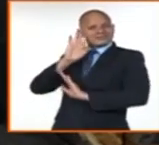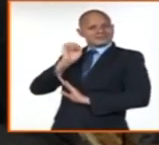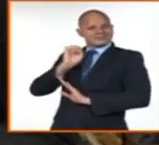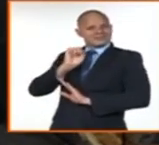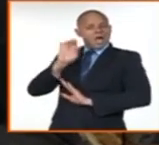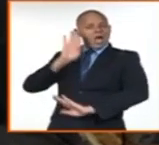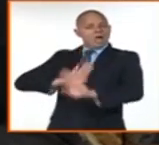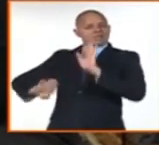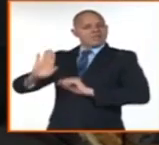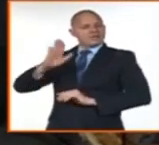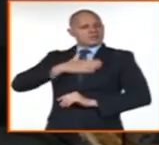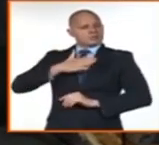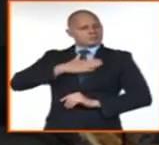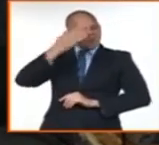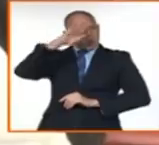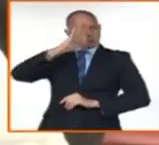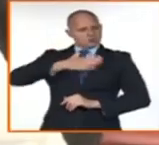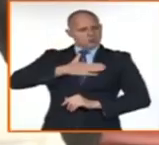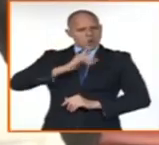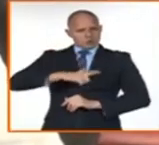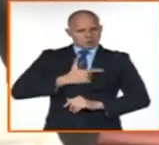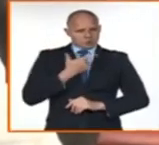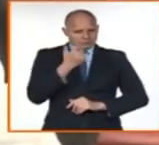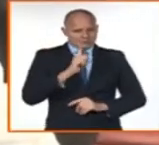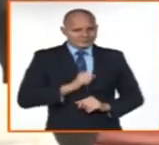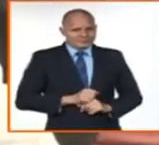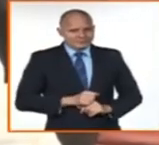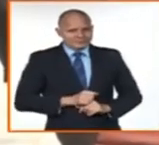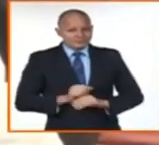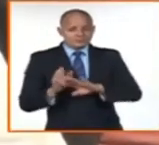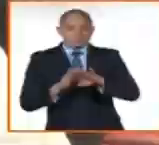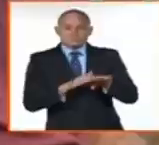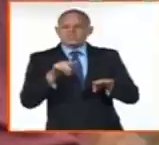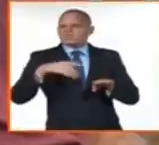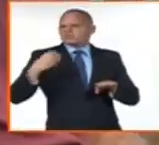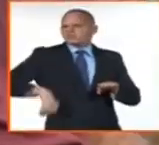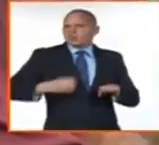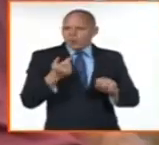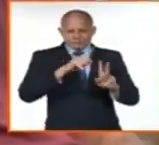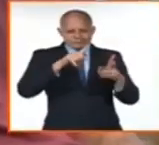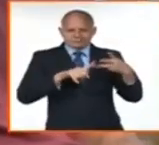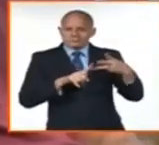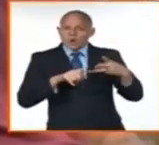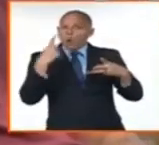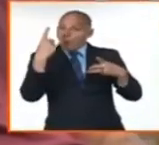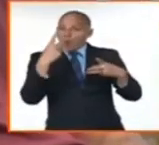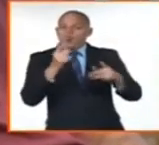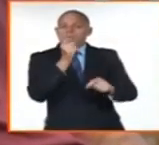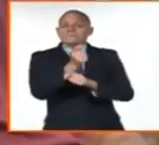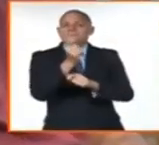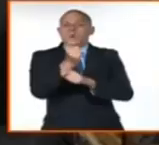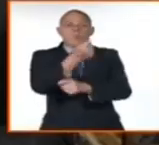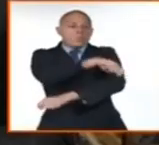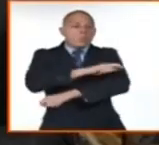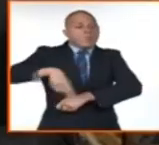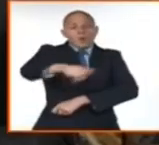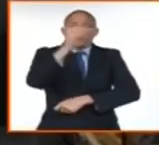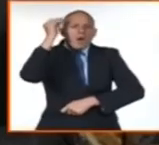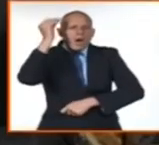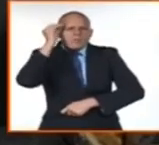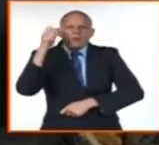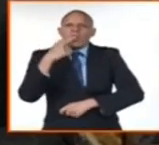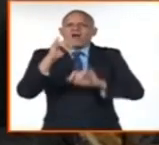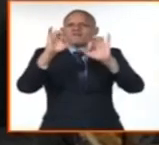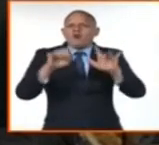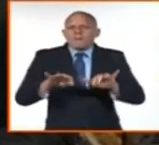3 pilares que estamos defendiendo. Uno es la informatización de la sociedad. El otro pilar es la ciencia y la innovación. Hemos